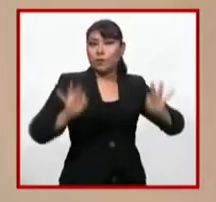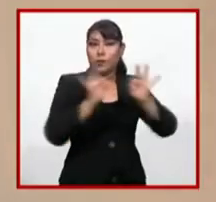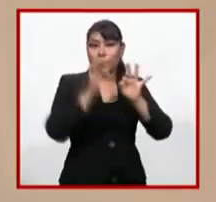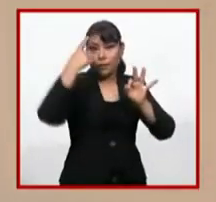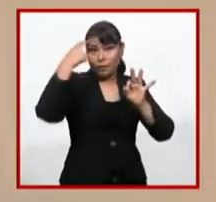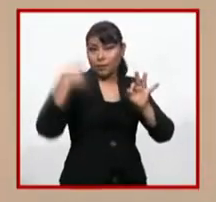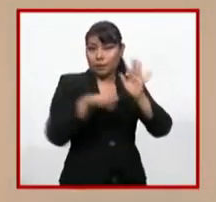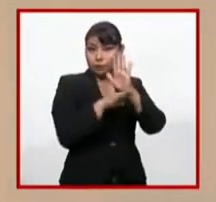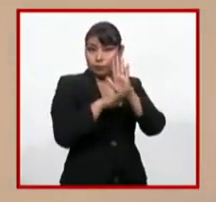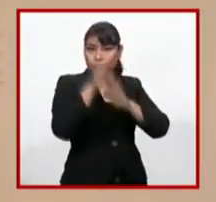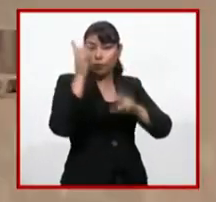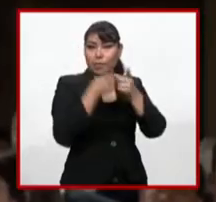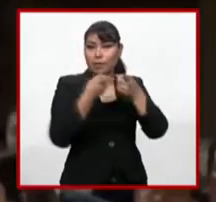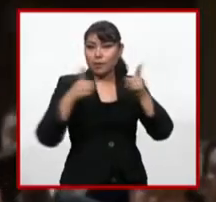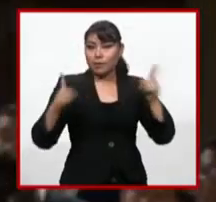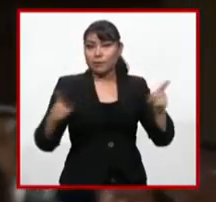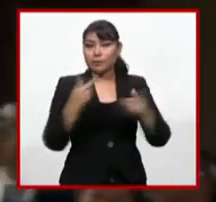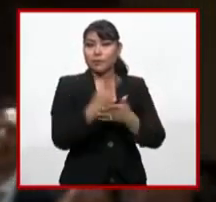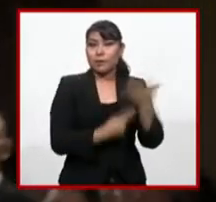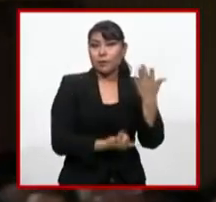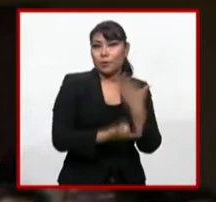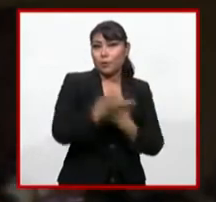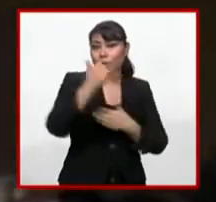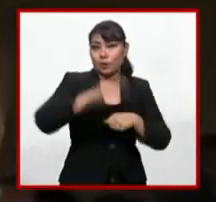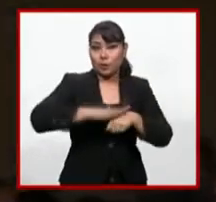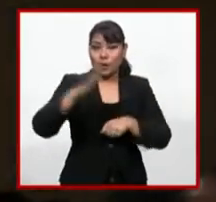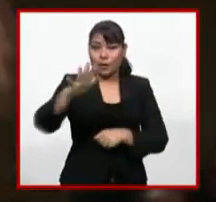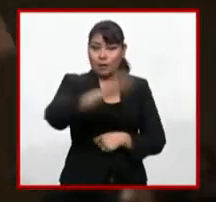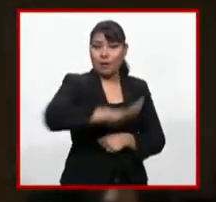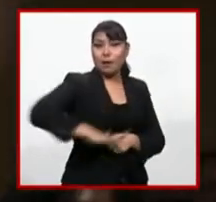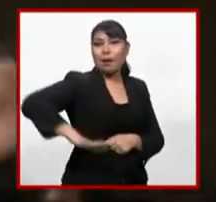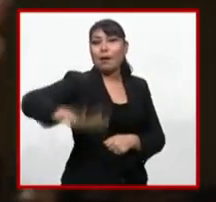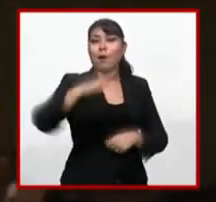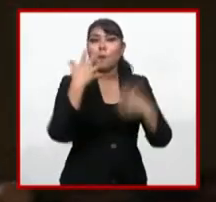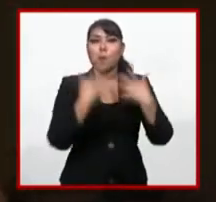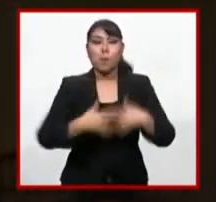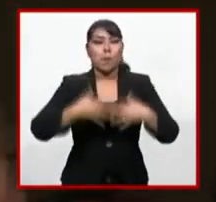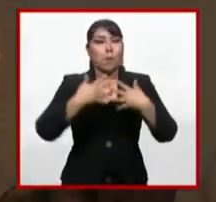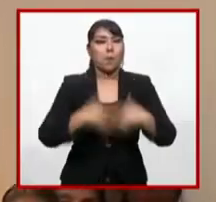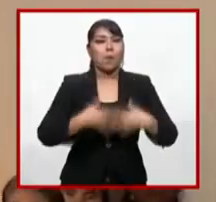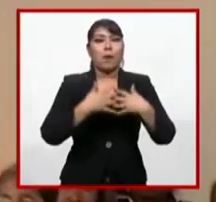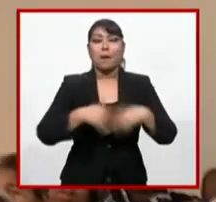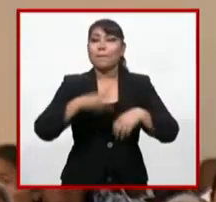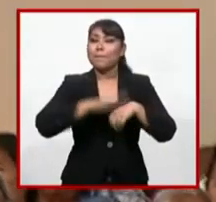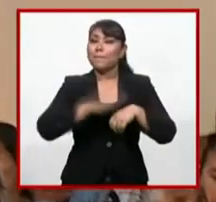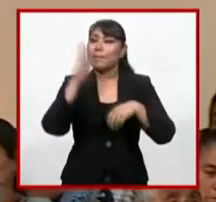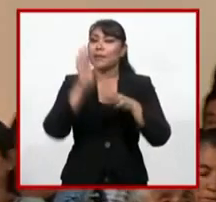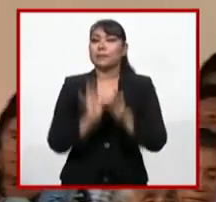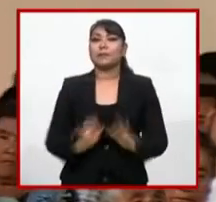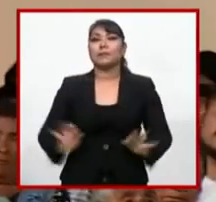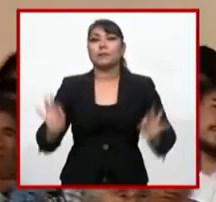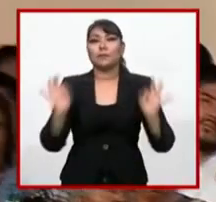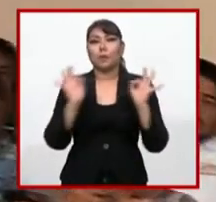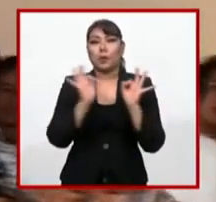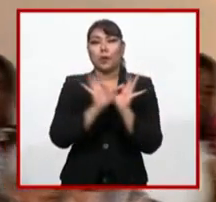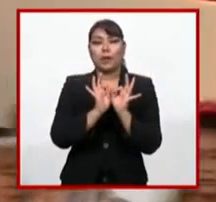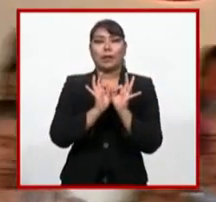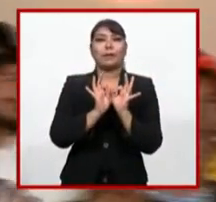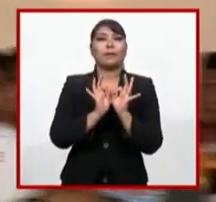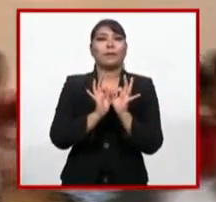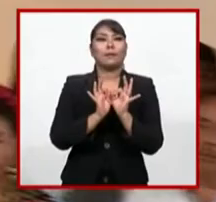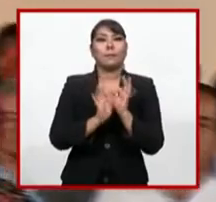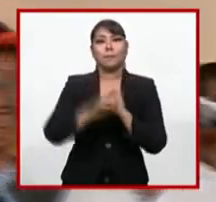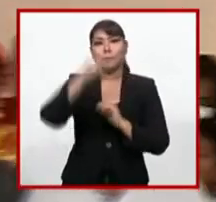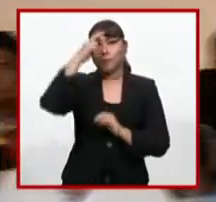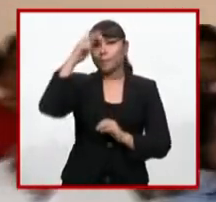llamado a ser el proyecto logístico industrial de valor agregado más importante del